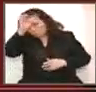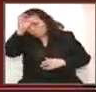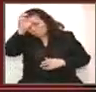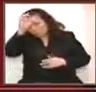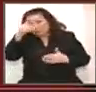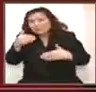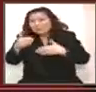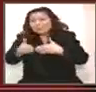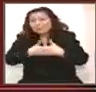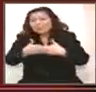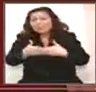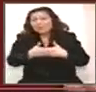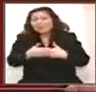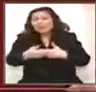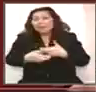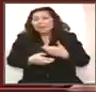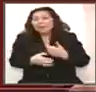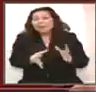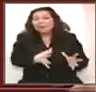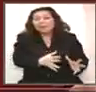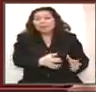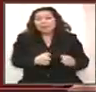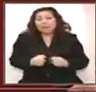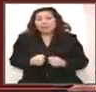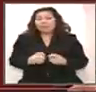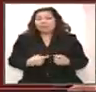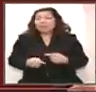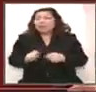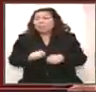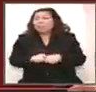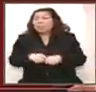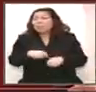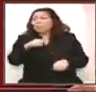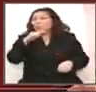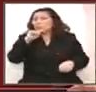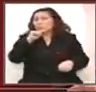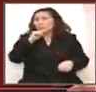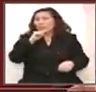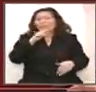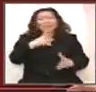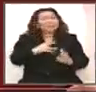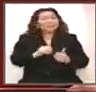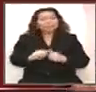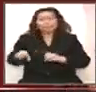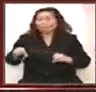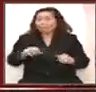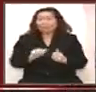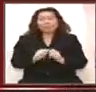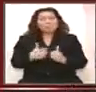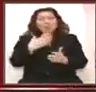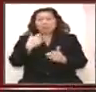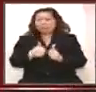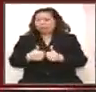pocos kilómetros. Ese proceso de captación, traslado y explotación debe ser desarticulado.